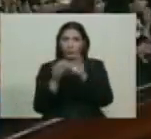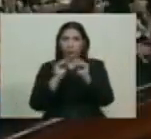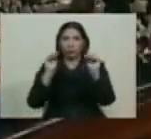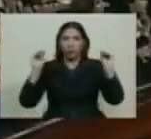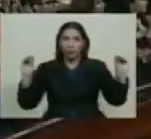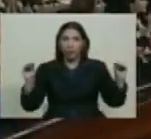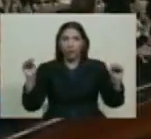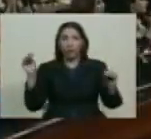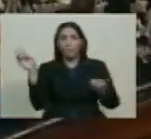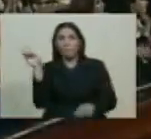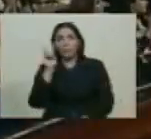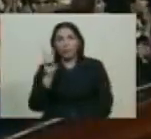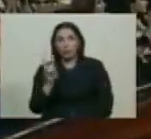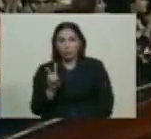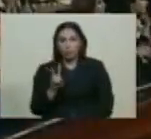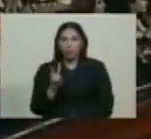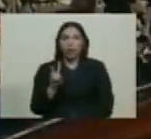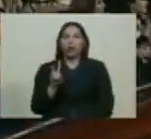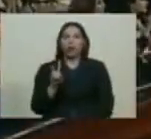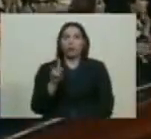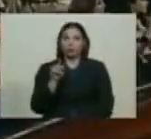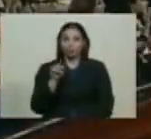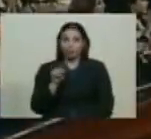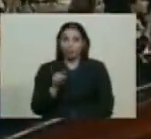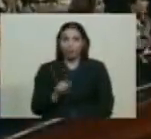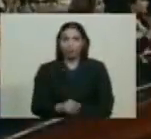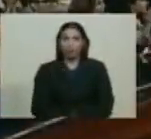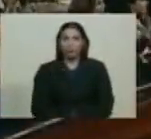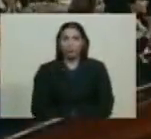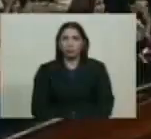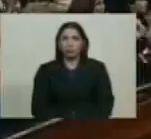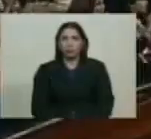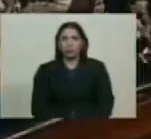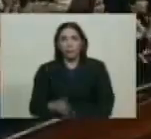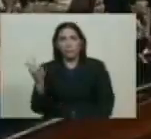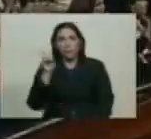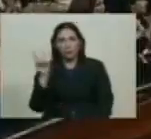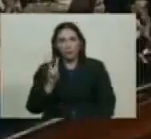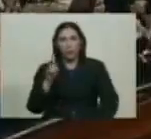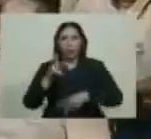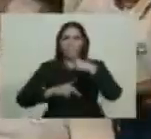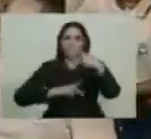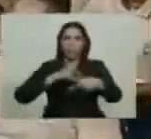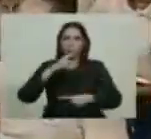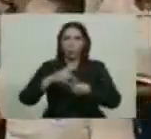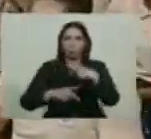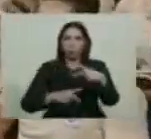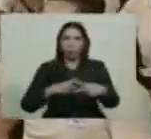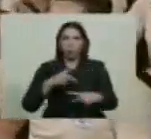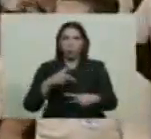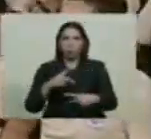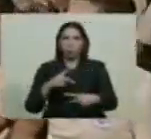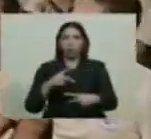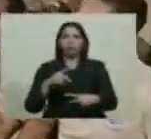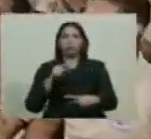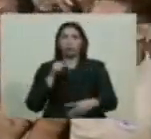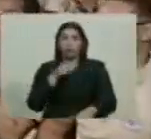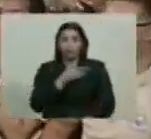de la Venezuela rentística petrolera hacia una Venezuela productiva ha calado en la